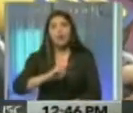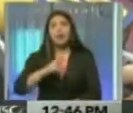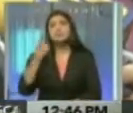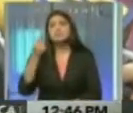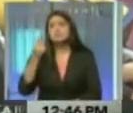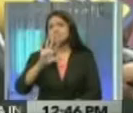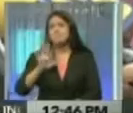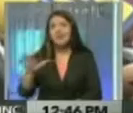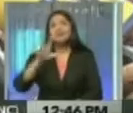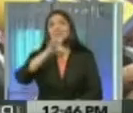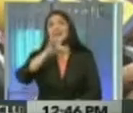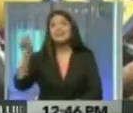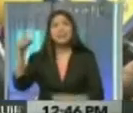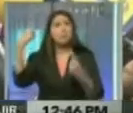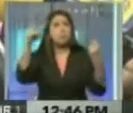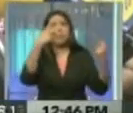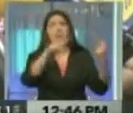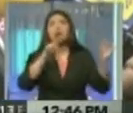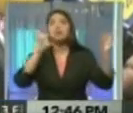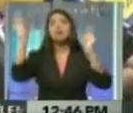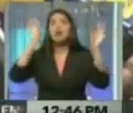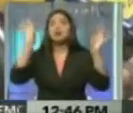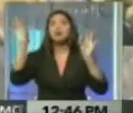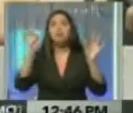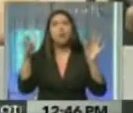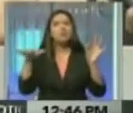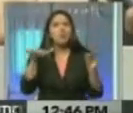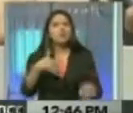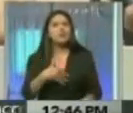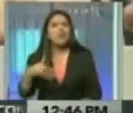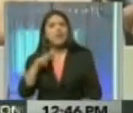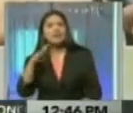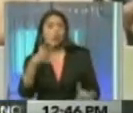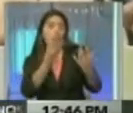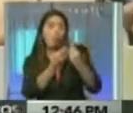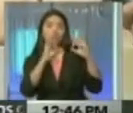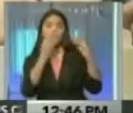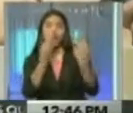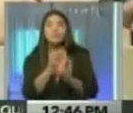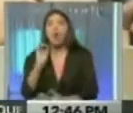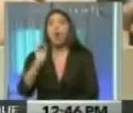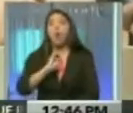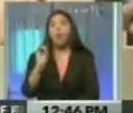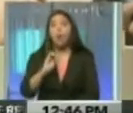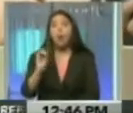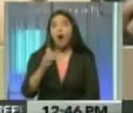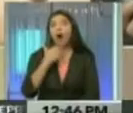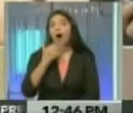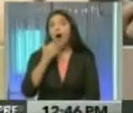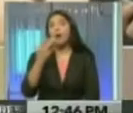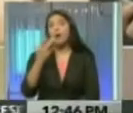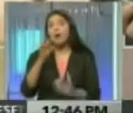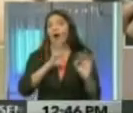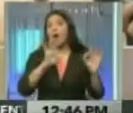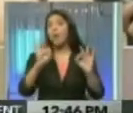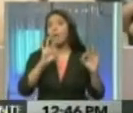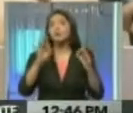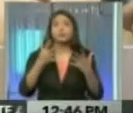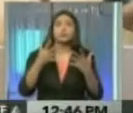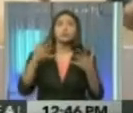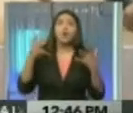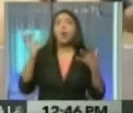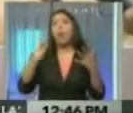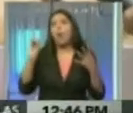más de 300 funciones para que seleccionen a qué teatro quieren ir, si quieren ir en familia, si quieren ir a una obra clásica, a una